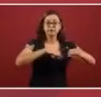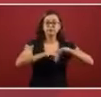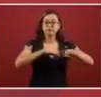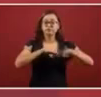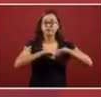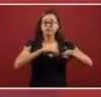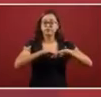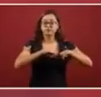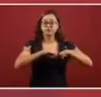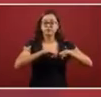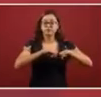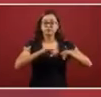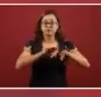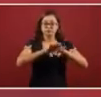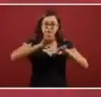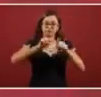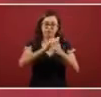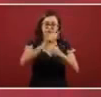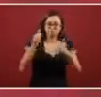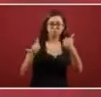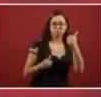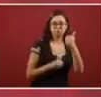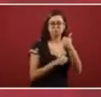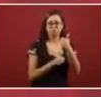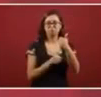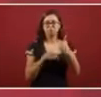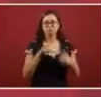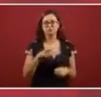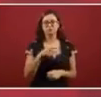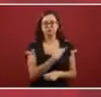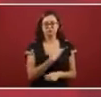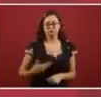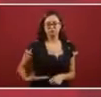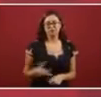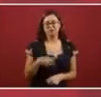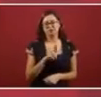fue su subordinado, el presidente Roosevelt.